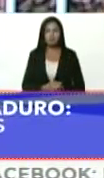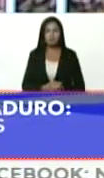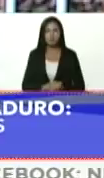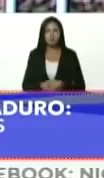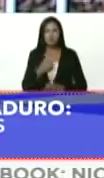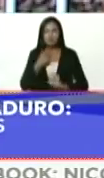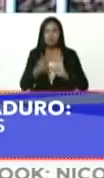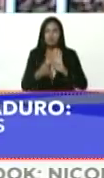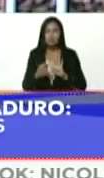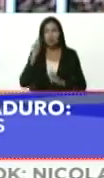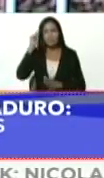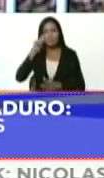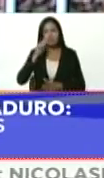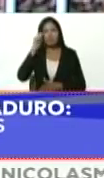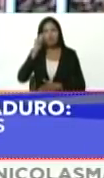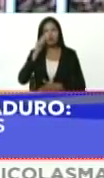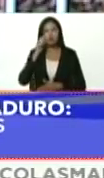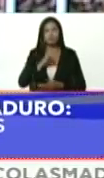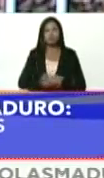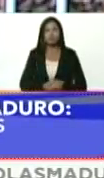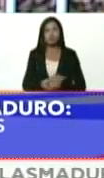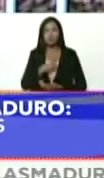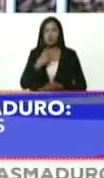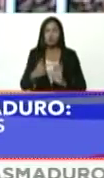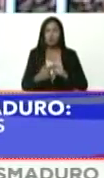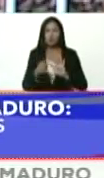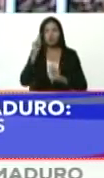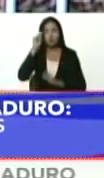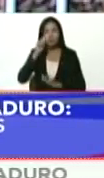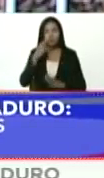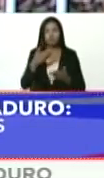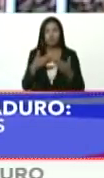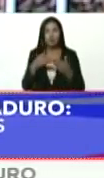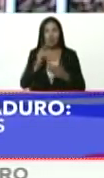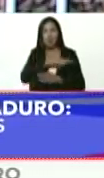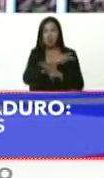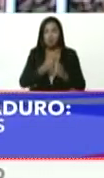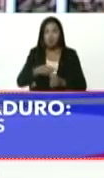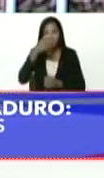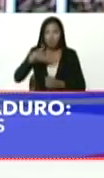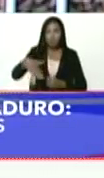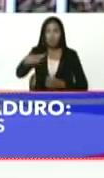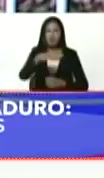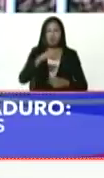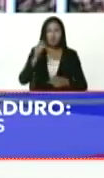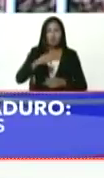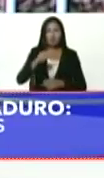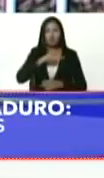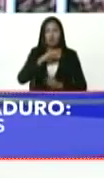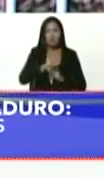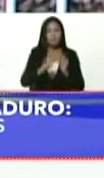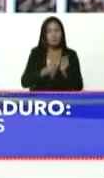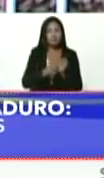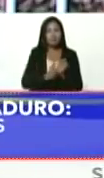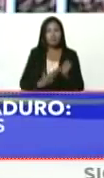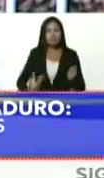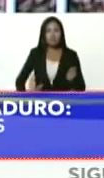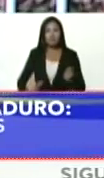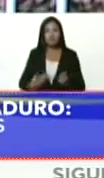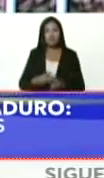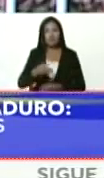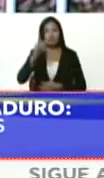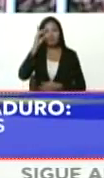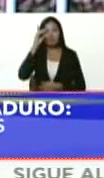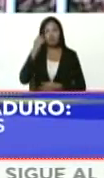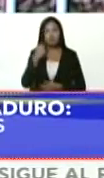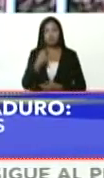presentar un video. Quiero presentárselo al Poder Popular. Hoy la vicepresidenta ejecutiva Delcy Rodríguez